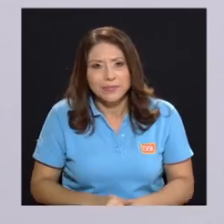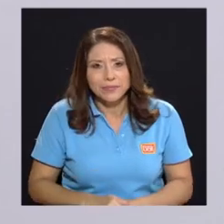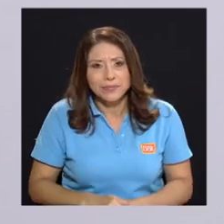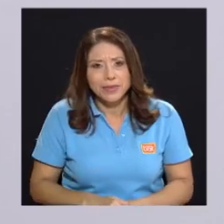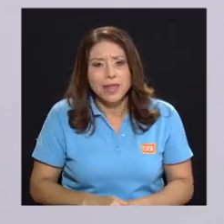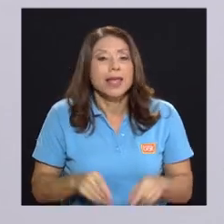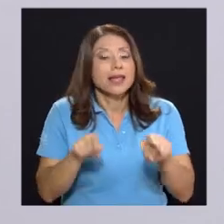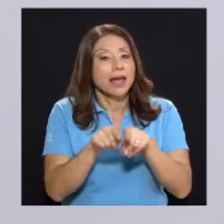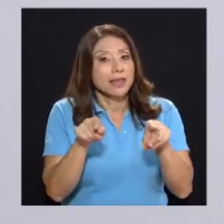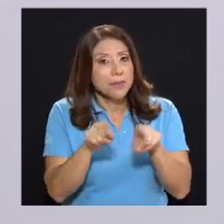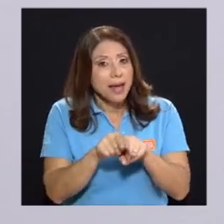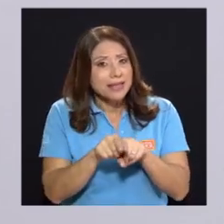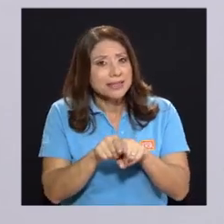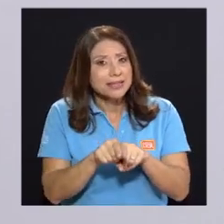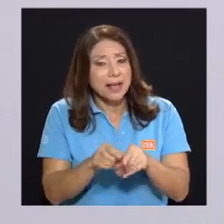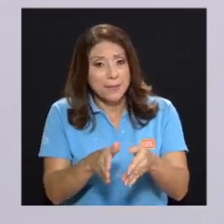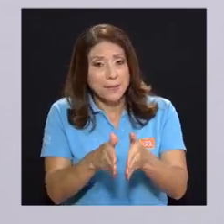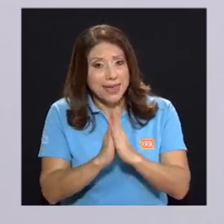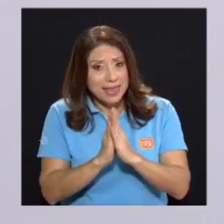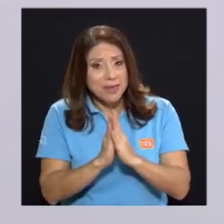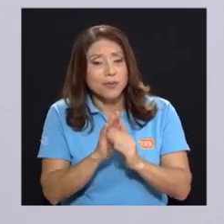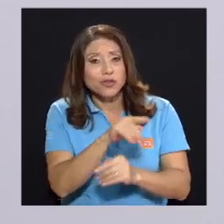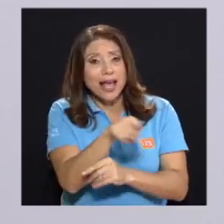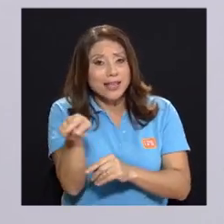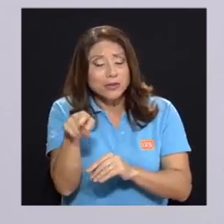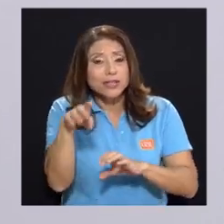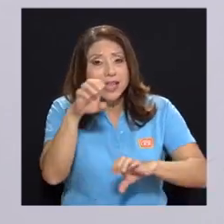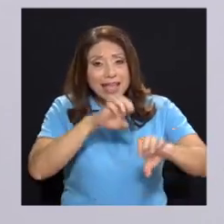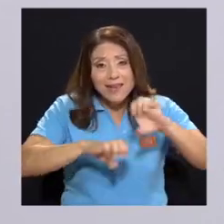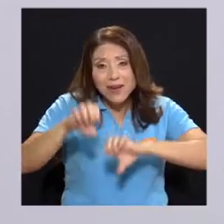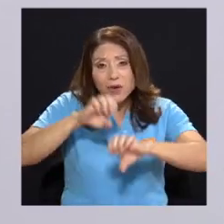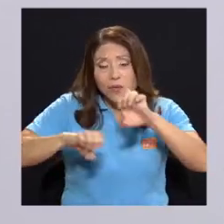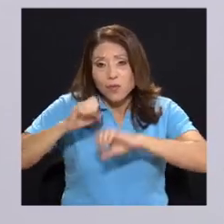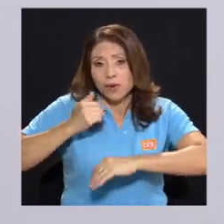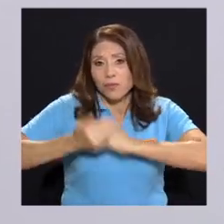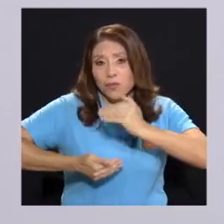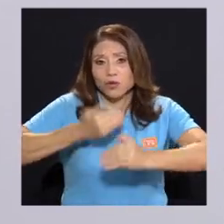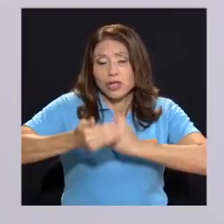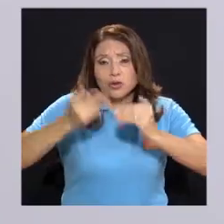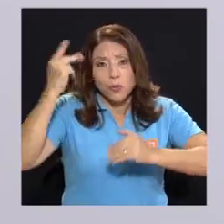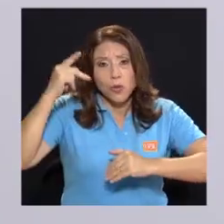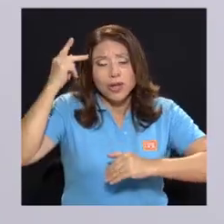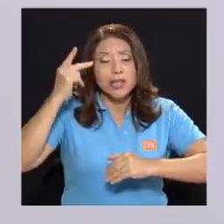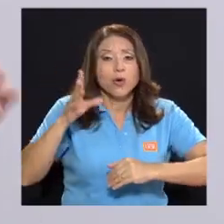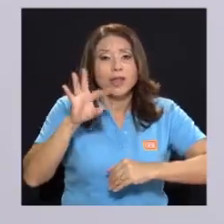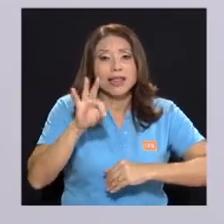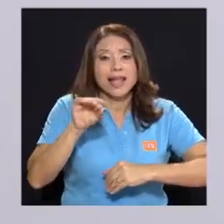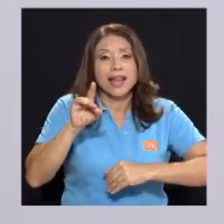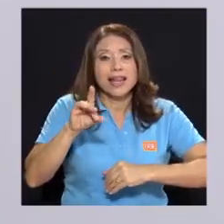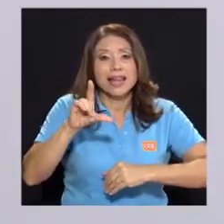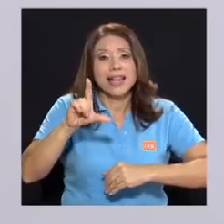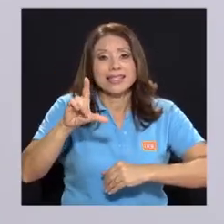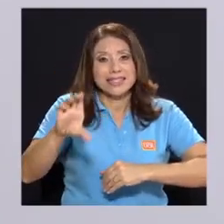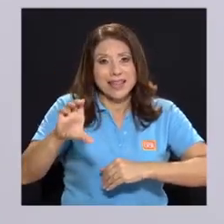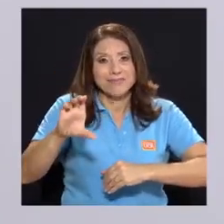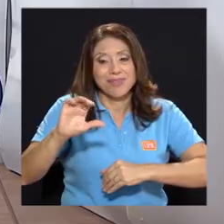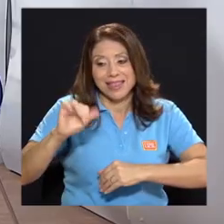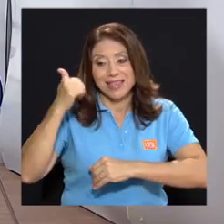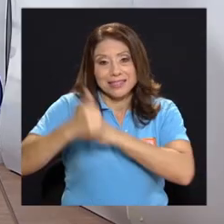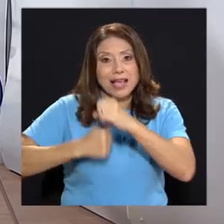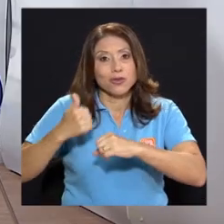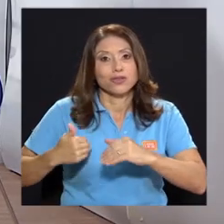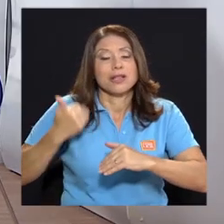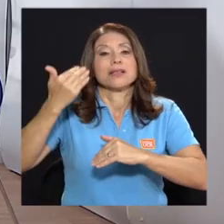y además le pedimos que pedimos que evaluarán el proceso político del tlc de 10 años del referéndum y